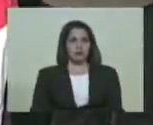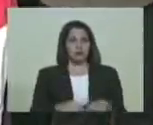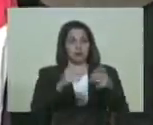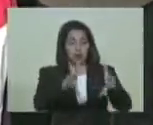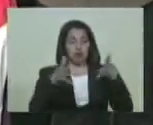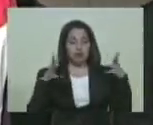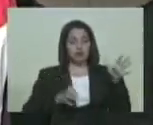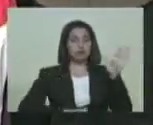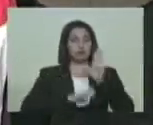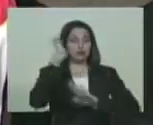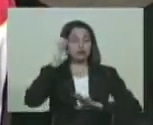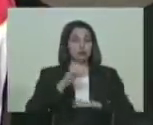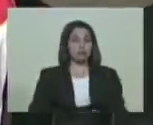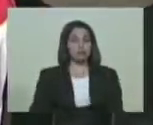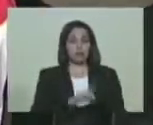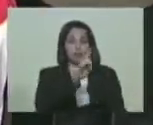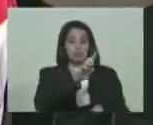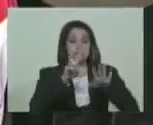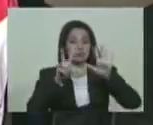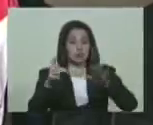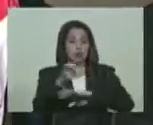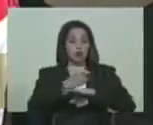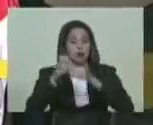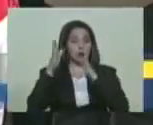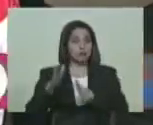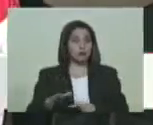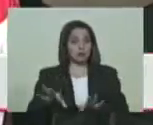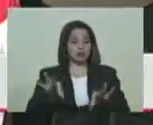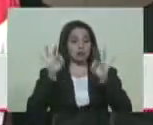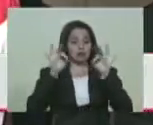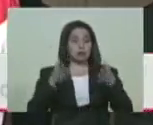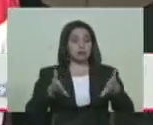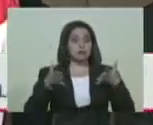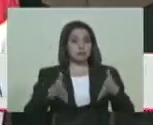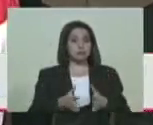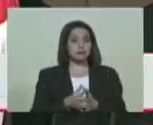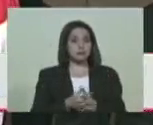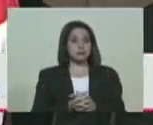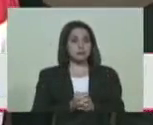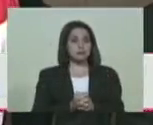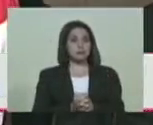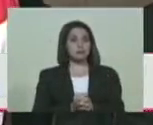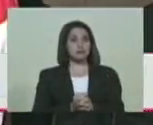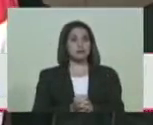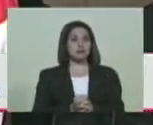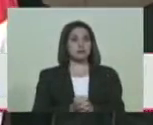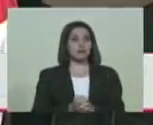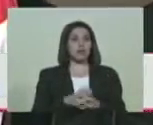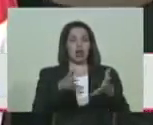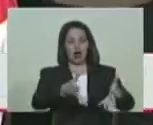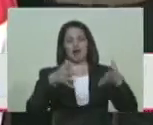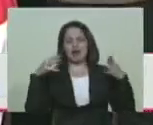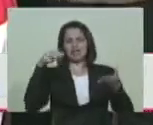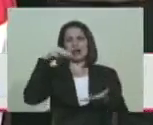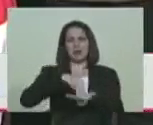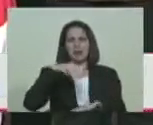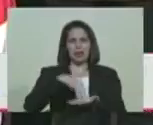Victoria, 17 gobernaciones. Y entre otras gobernaciones, la gobernación de